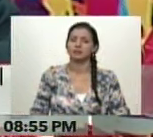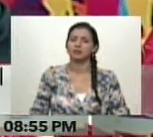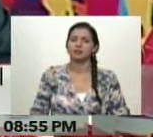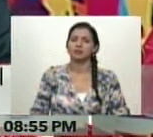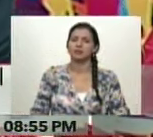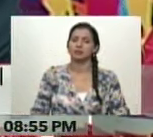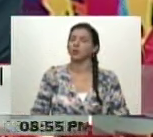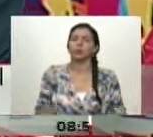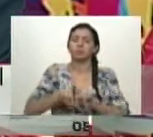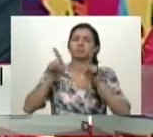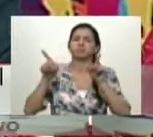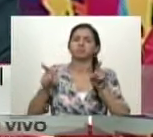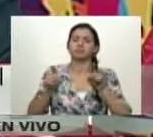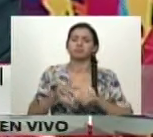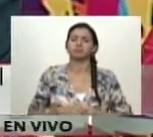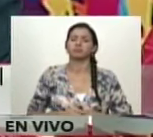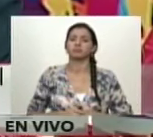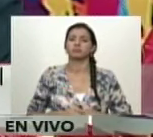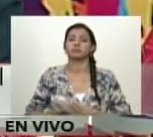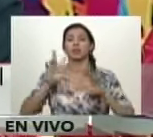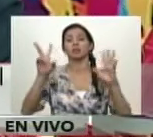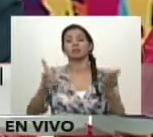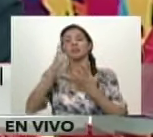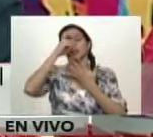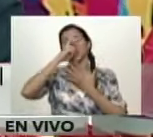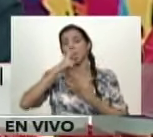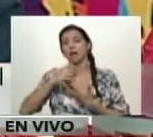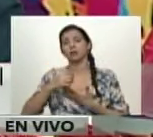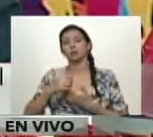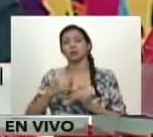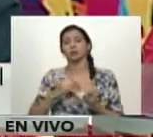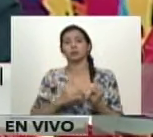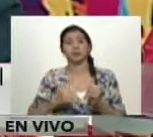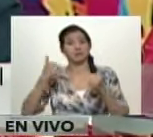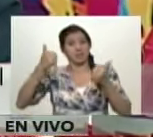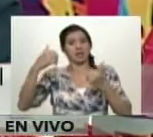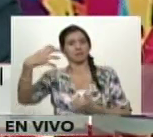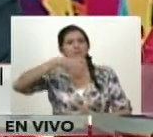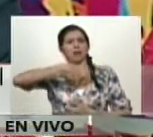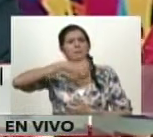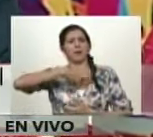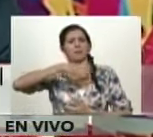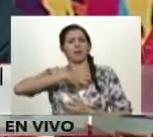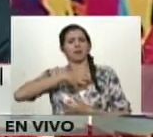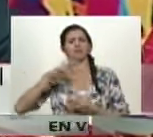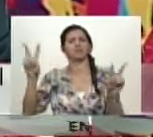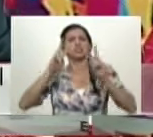Producto de 17 años de ascenso, de victorias.